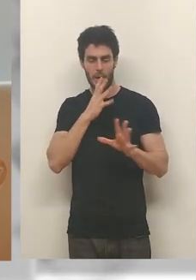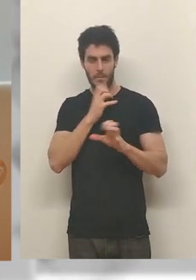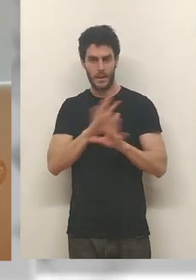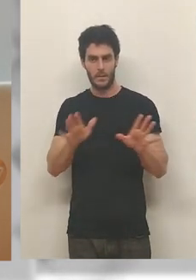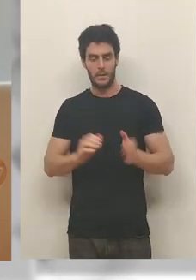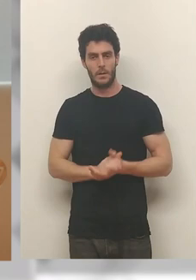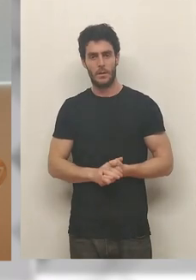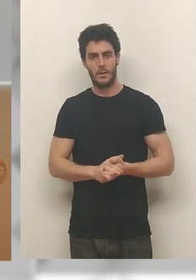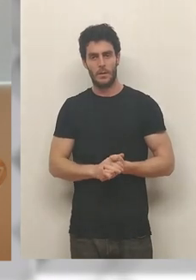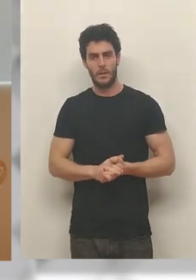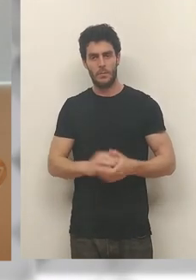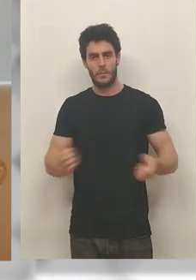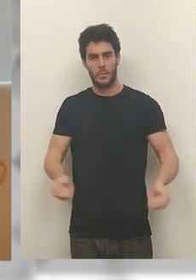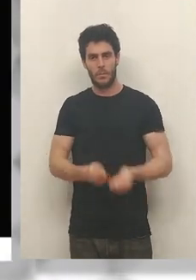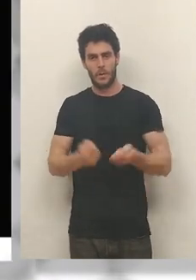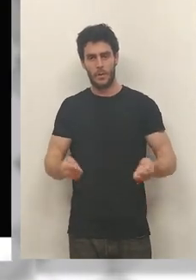total de primavera.